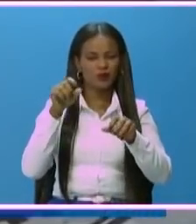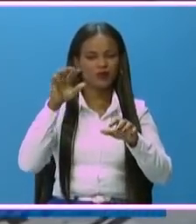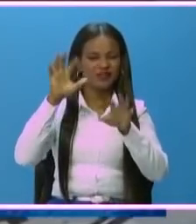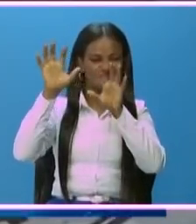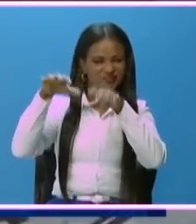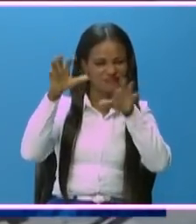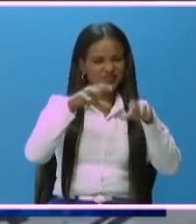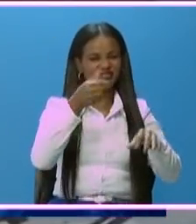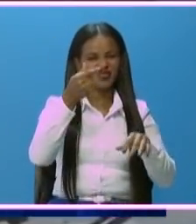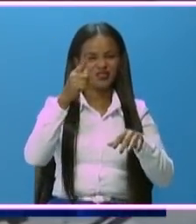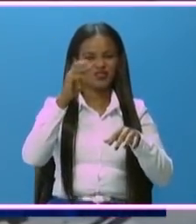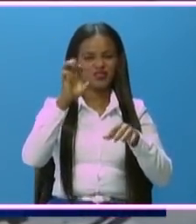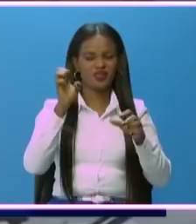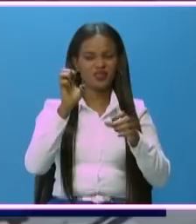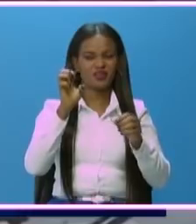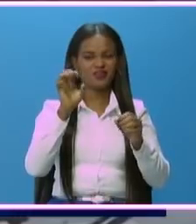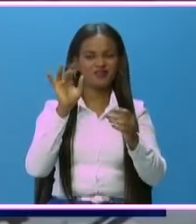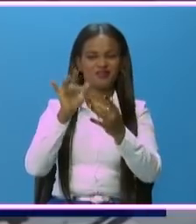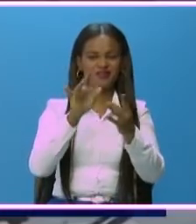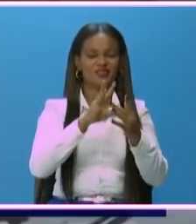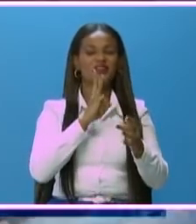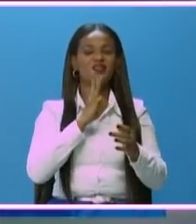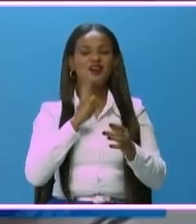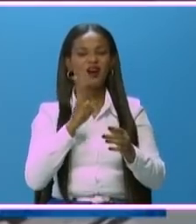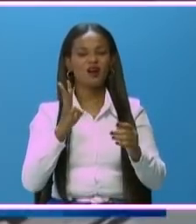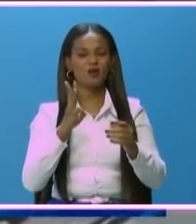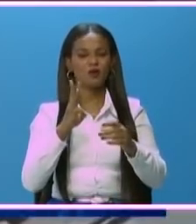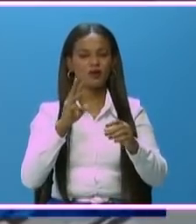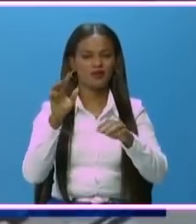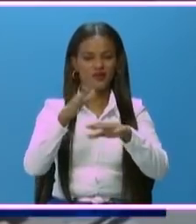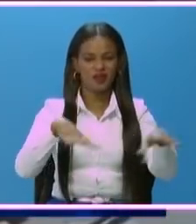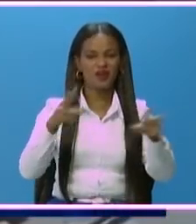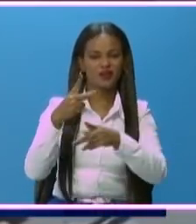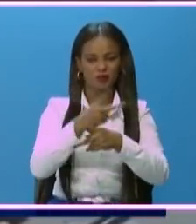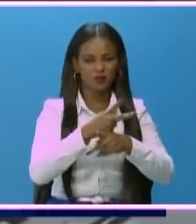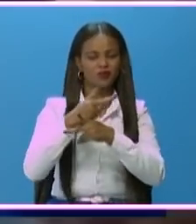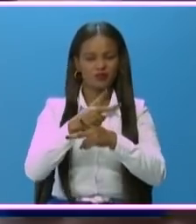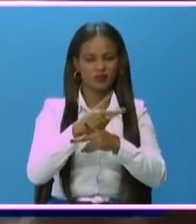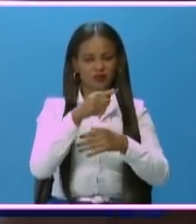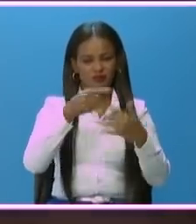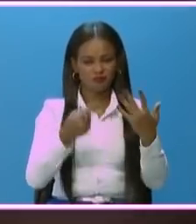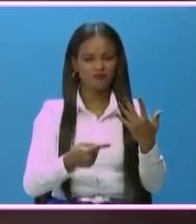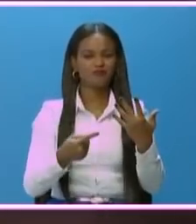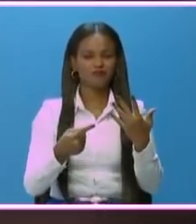Grace, que dificulta el acceso al agua, refugios y otros servicios básicos.